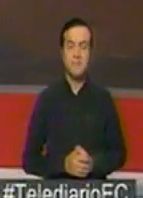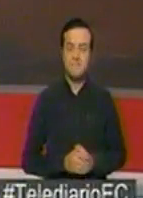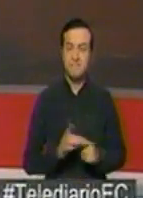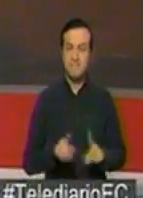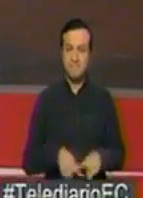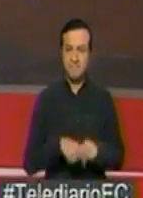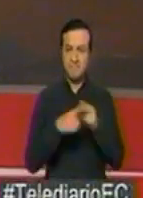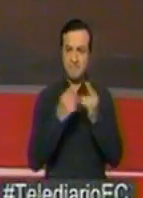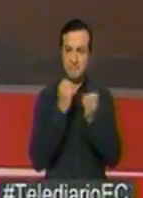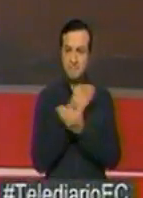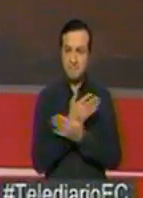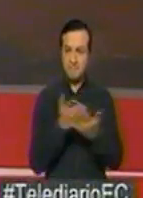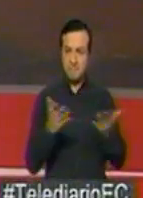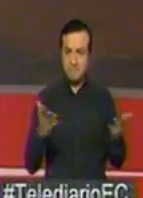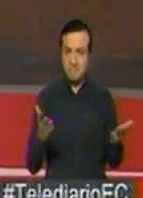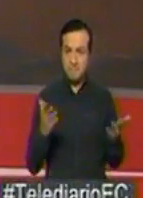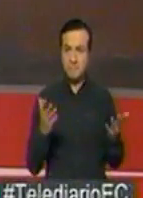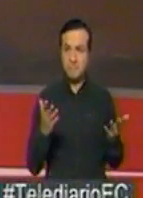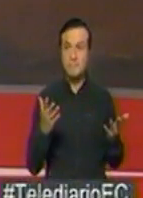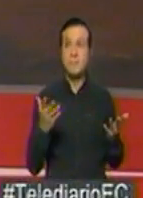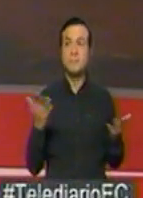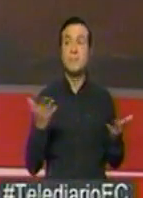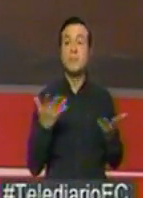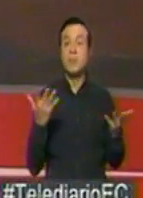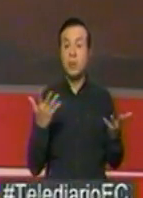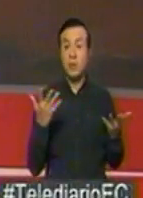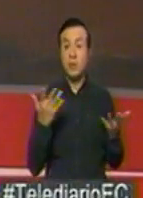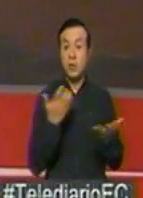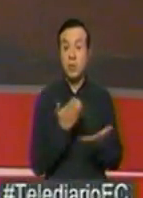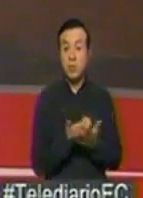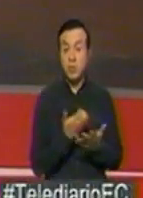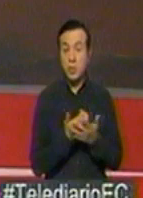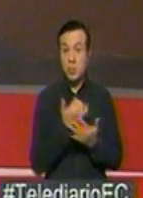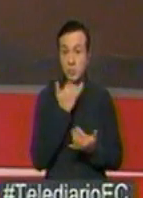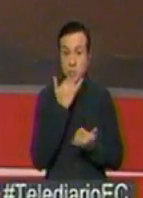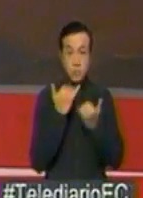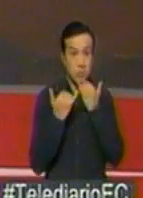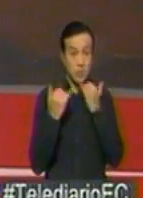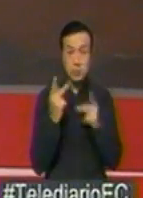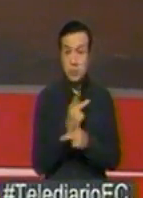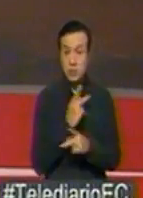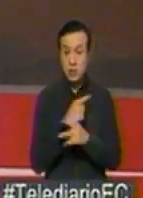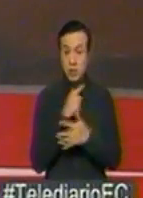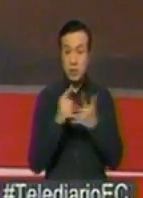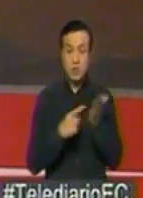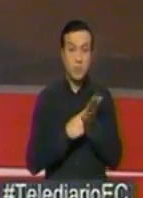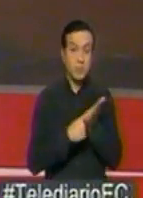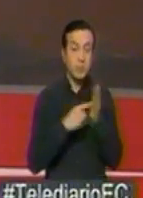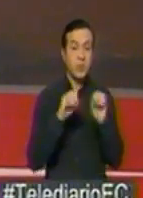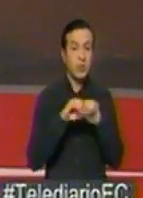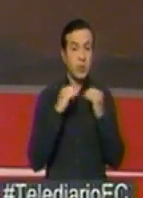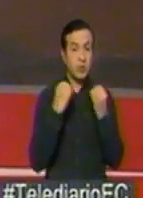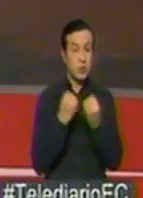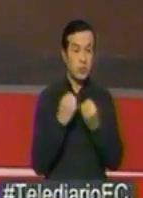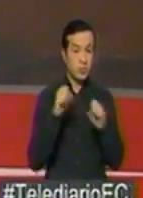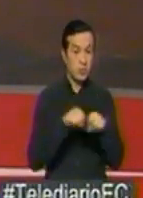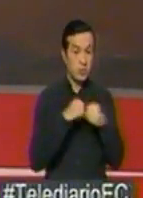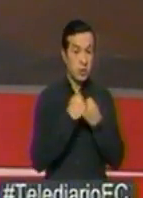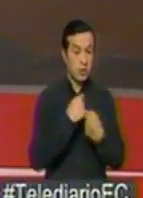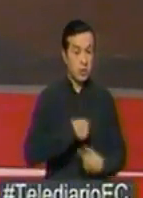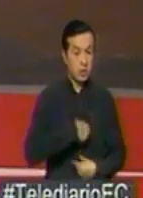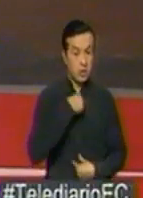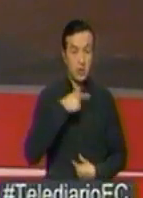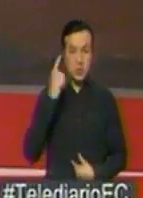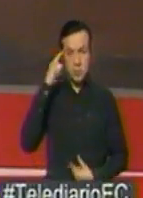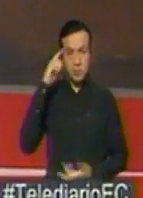Arrancamos con información nacional. La identificación y combate a las economías ilegales marcaron la reunión entre las organizaciones de la sociedad civil y